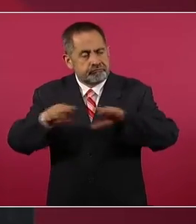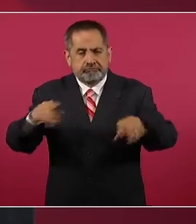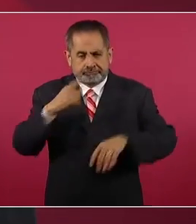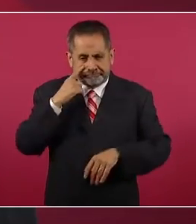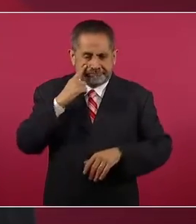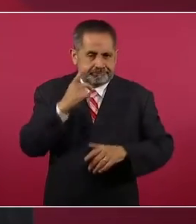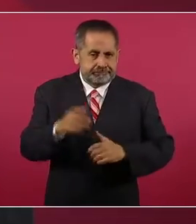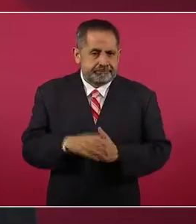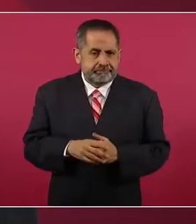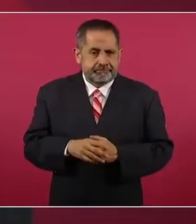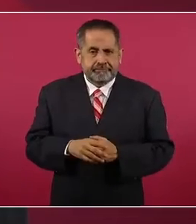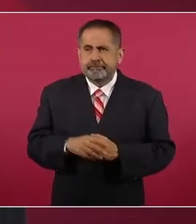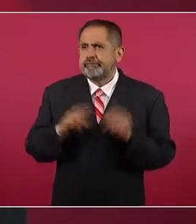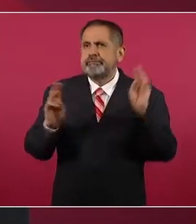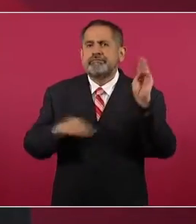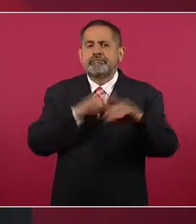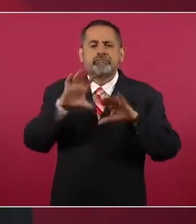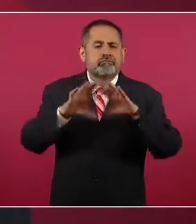de cómo andamos